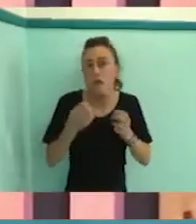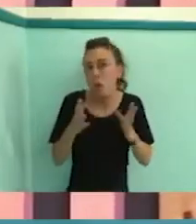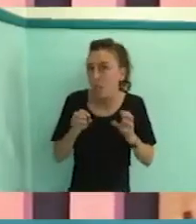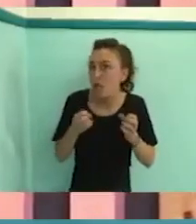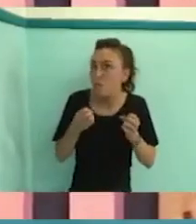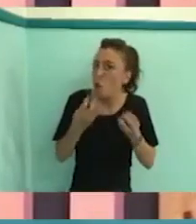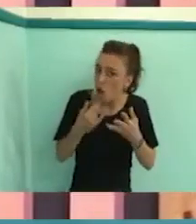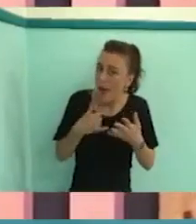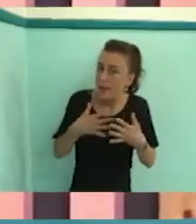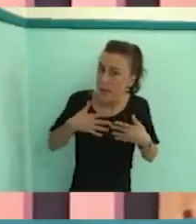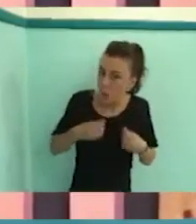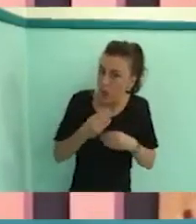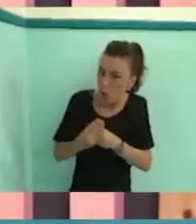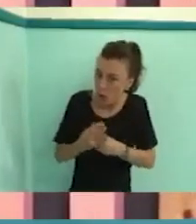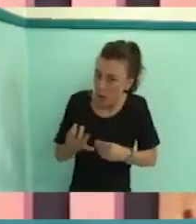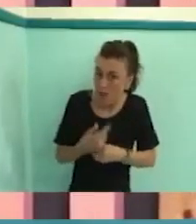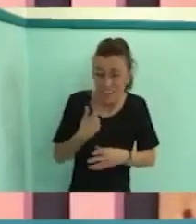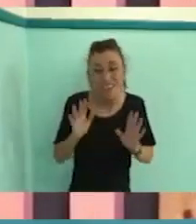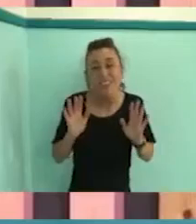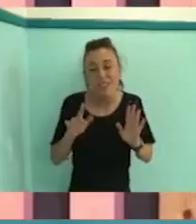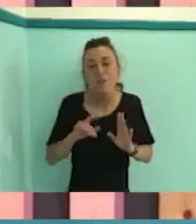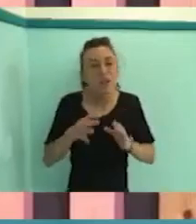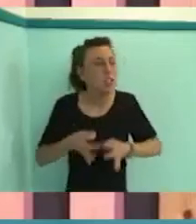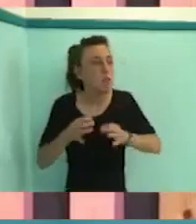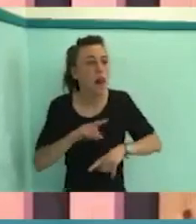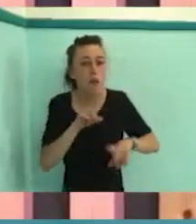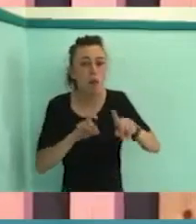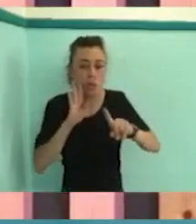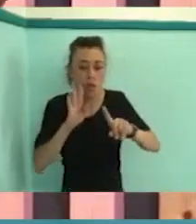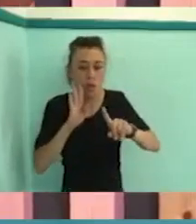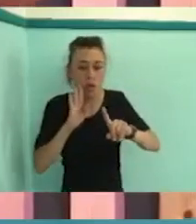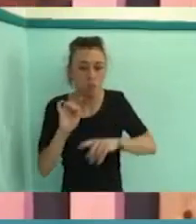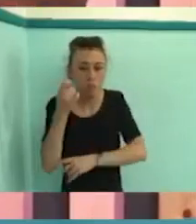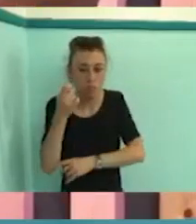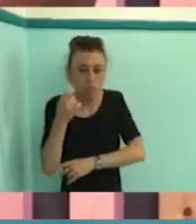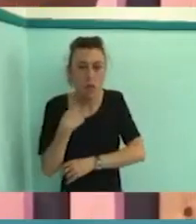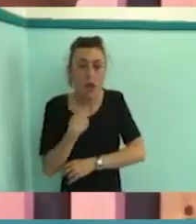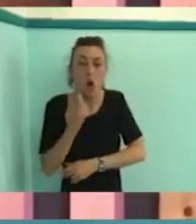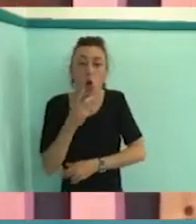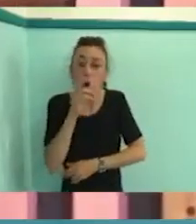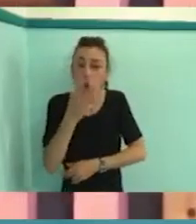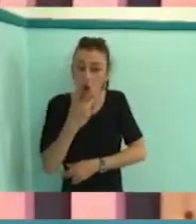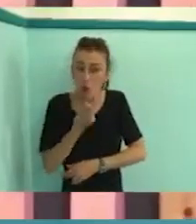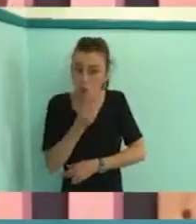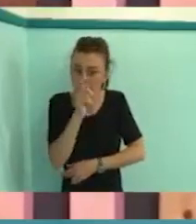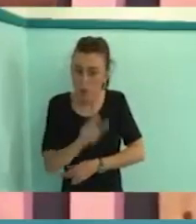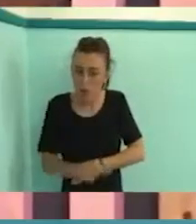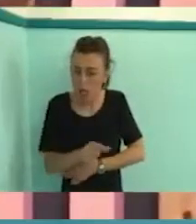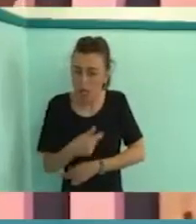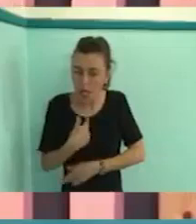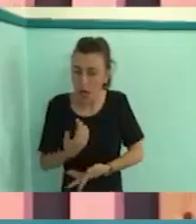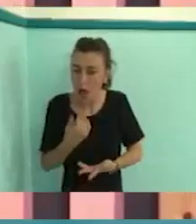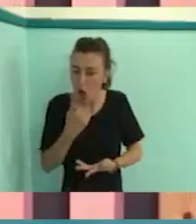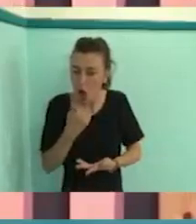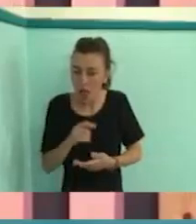cuidarse porque es que siempre tenemos que llegar a esta pregunta conoces a alguien que cuide algo que odie siempre pongo Este ejemplo yo las